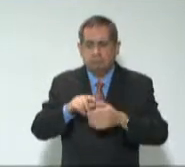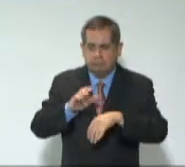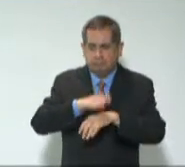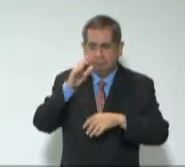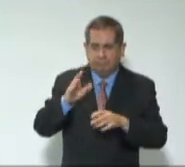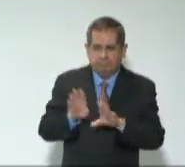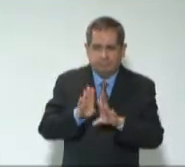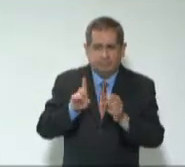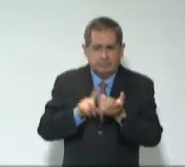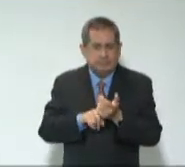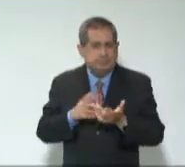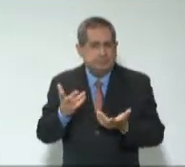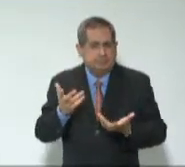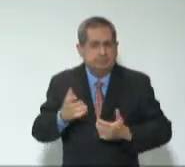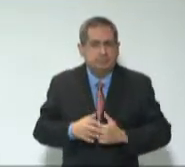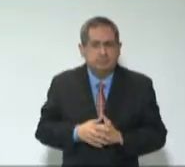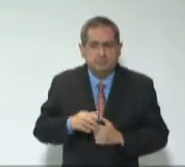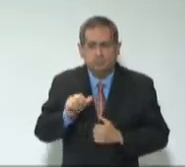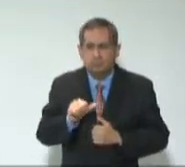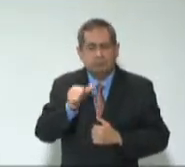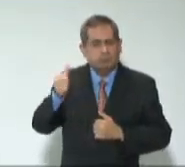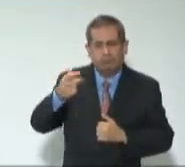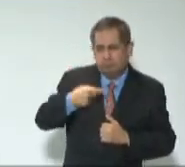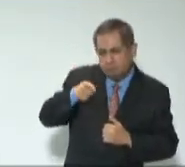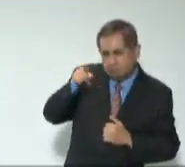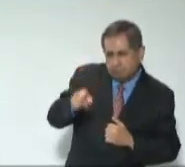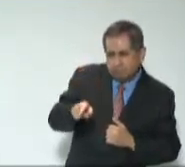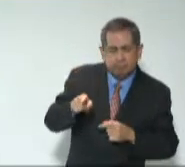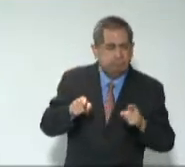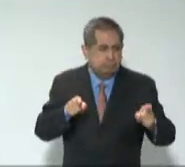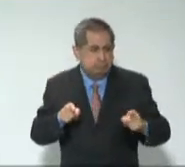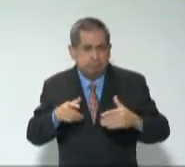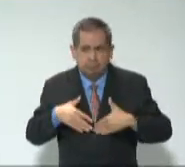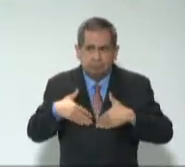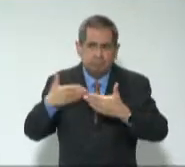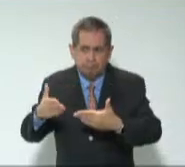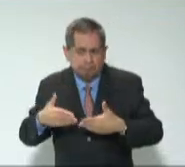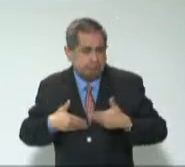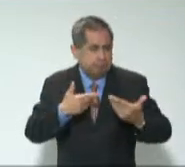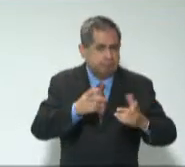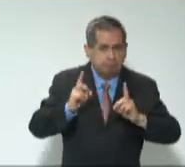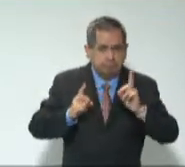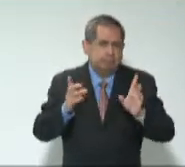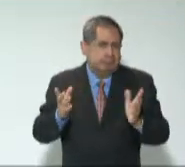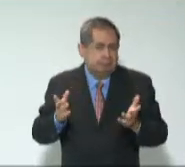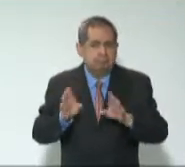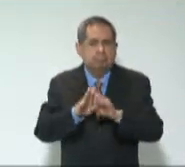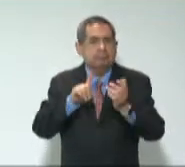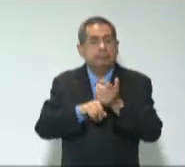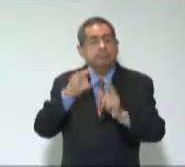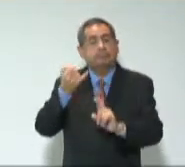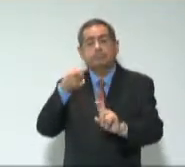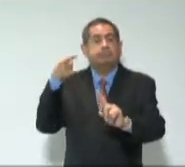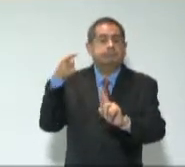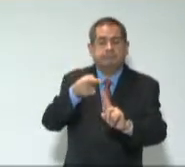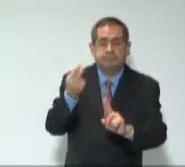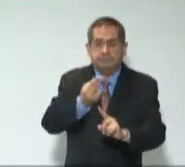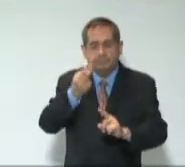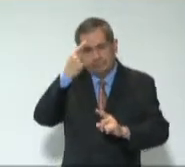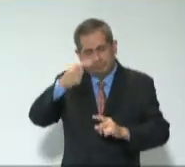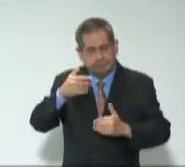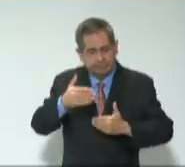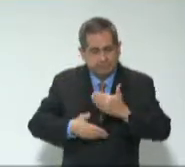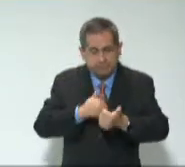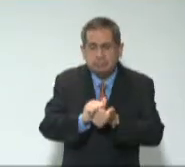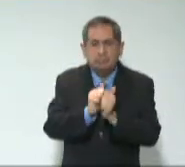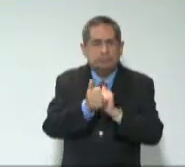la y el comportamiento de de otros sujetos o de las instituciones y diríamos que es la base necesaria para que el orden